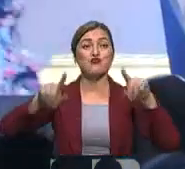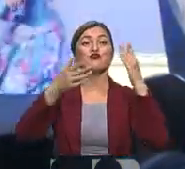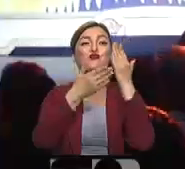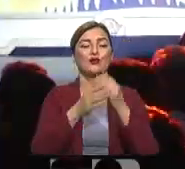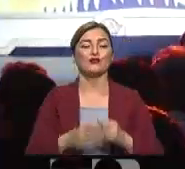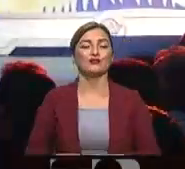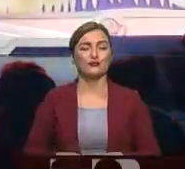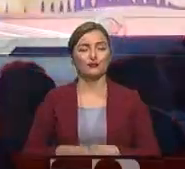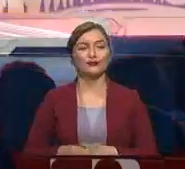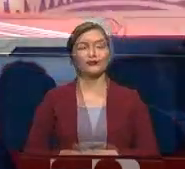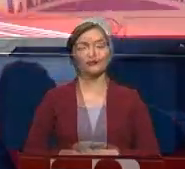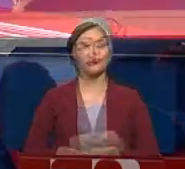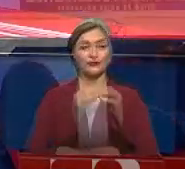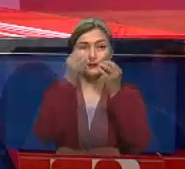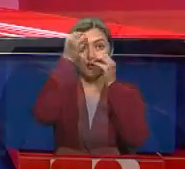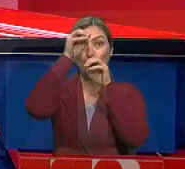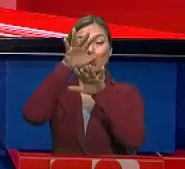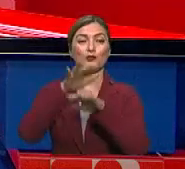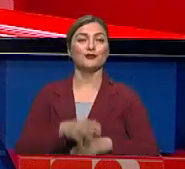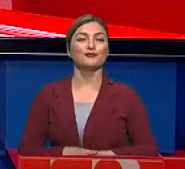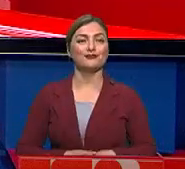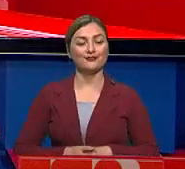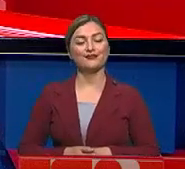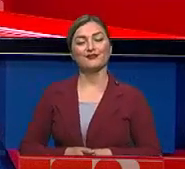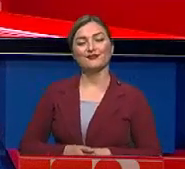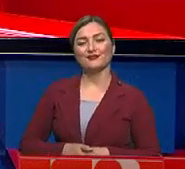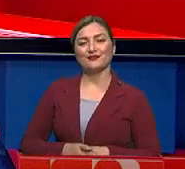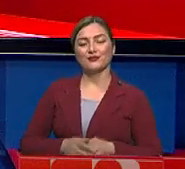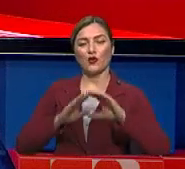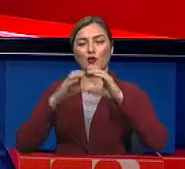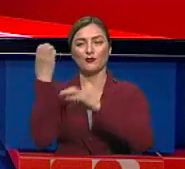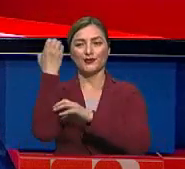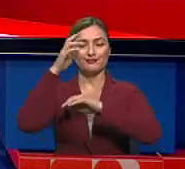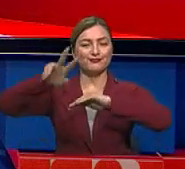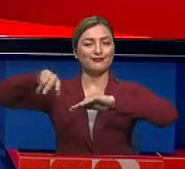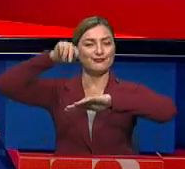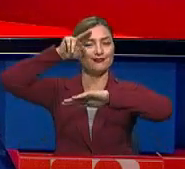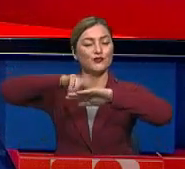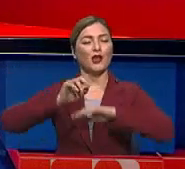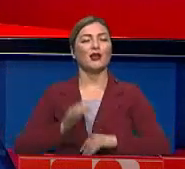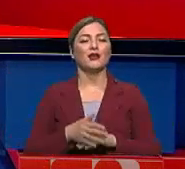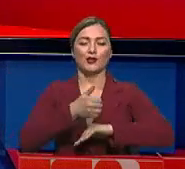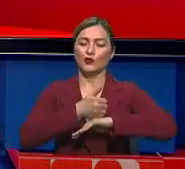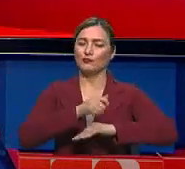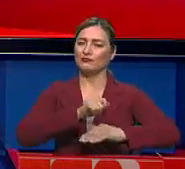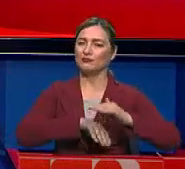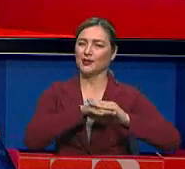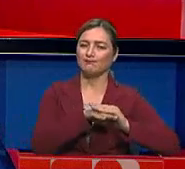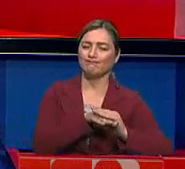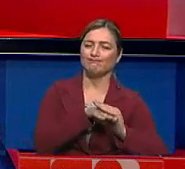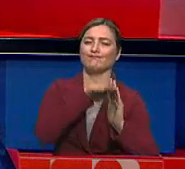evento en vivo. En Quito, Natalie Jiménez. De regreso para contarles que el COE Nacional autorizó ampliar el foro